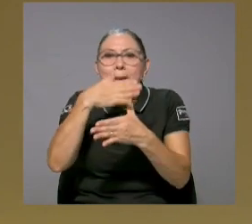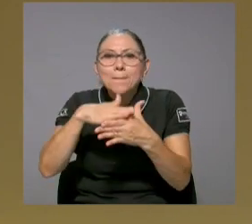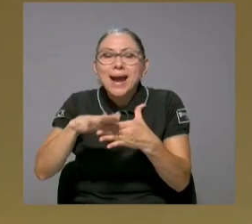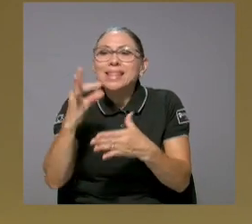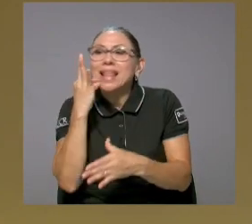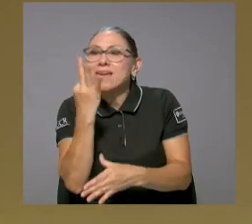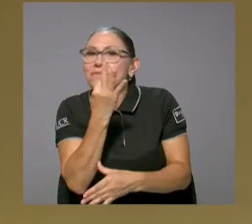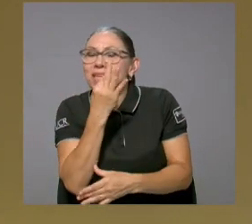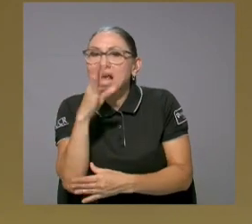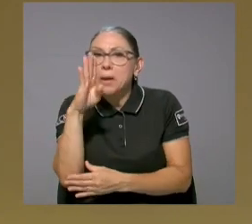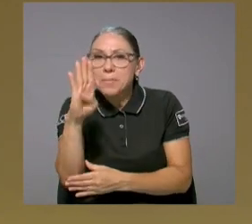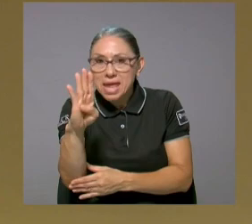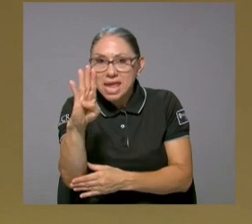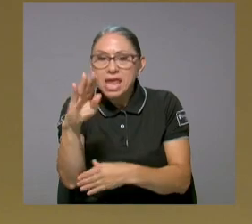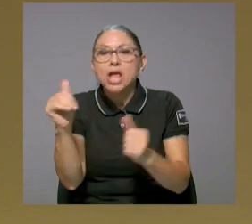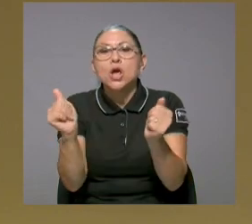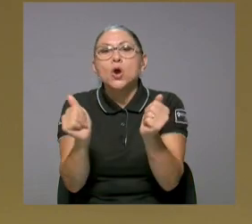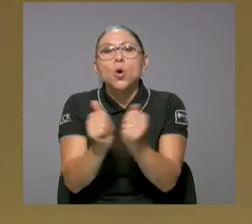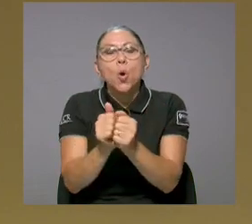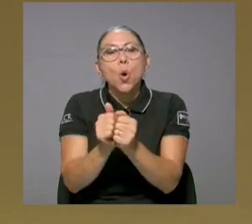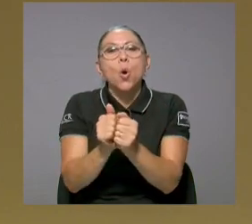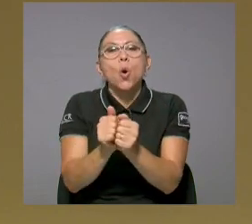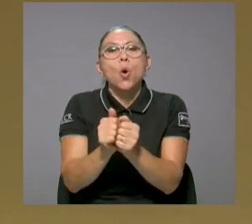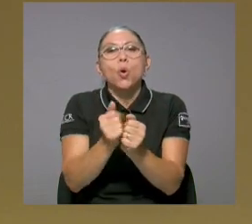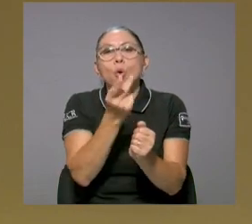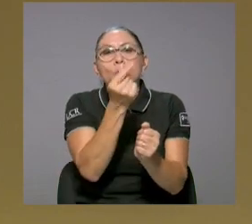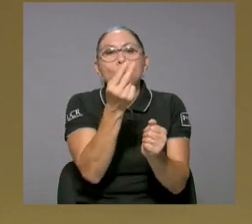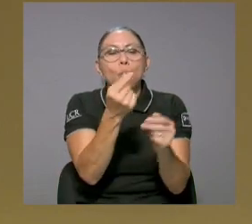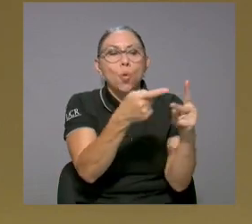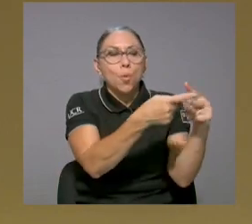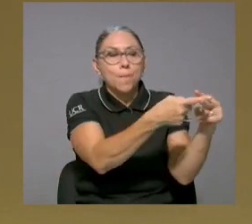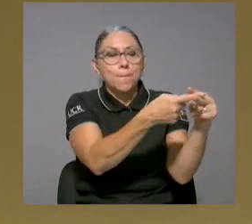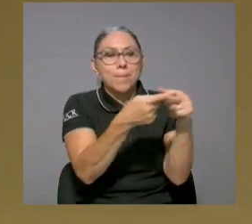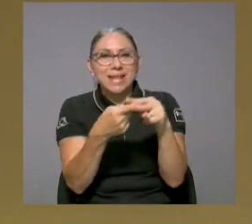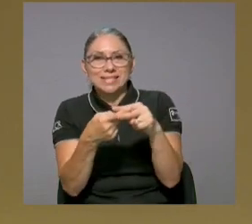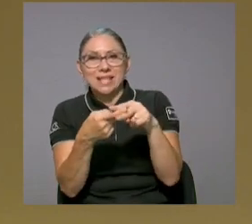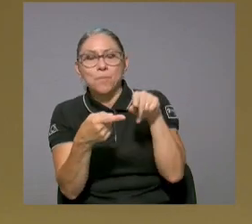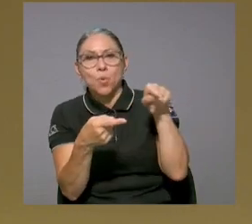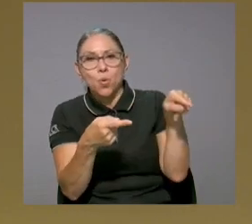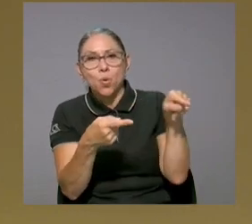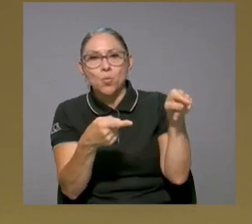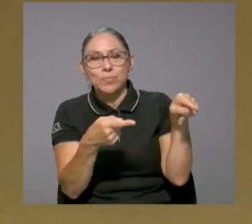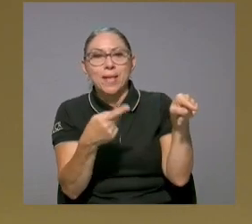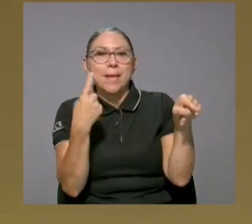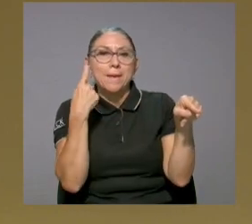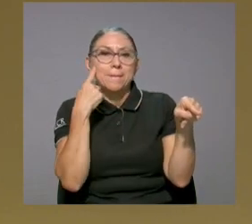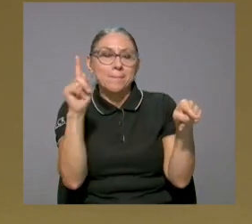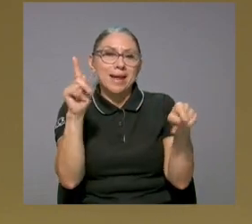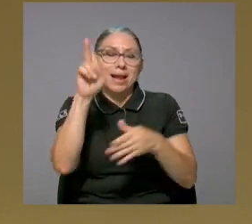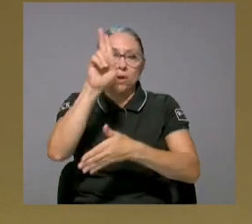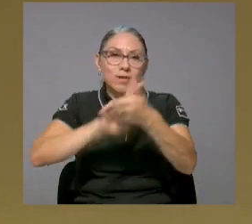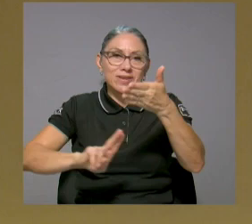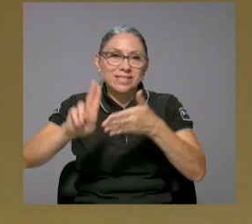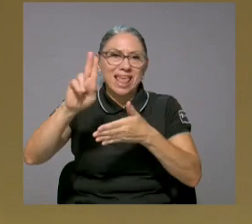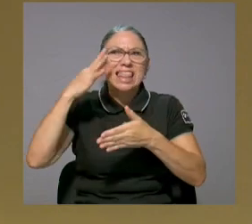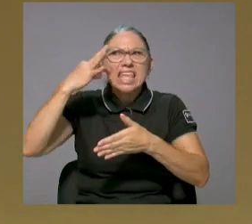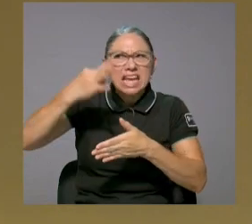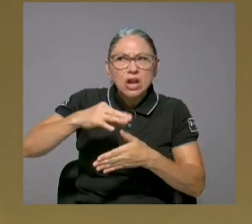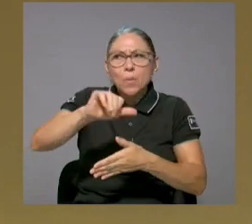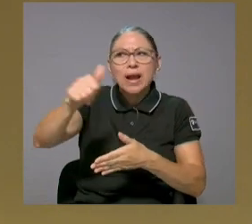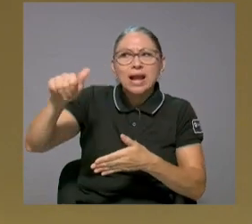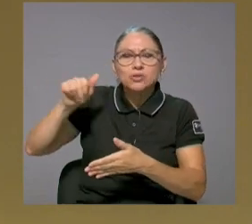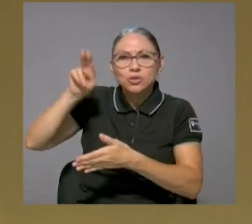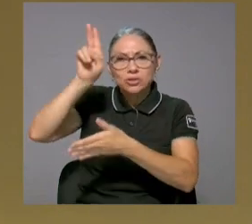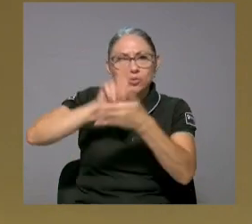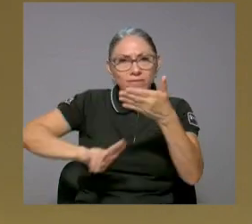se hizo con un préstamo que el gobierno de la República adquirió para la universidad y creo que para las otras